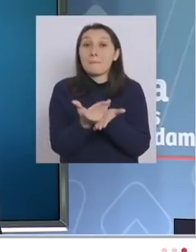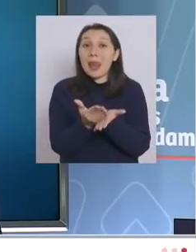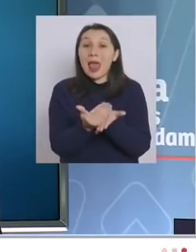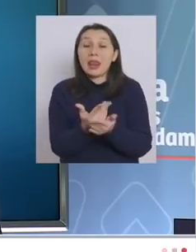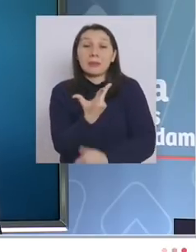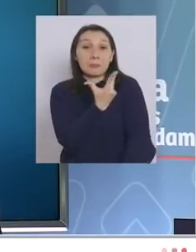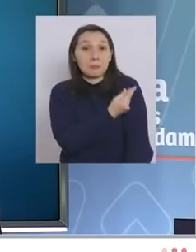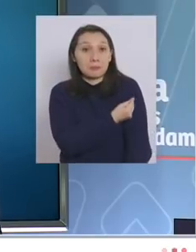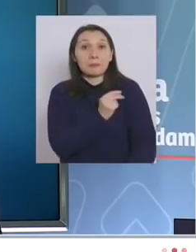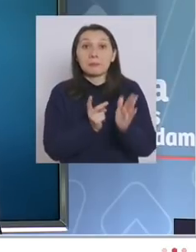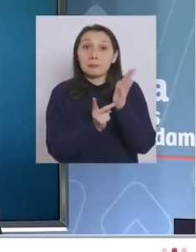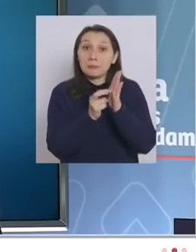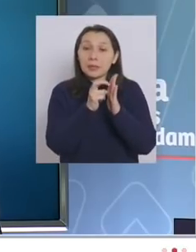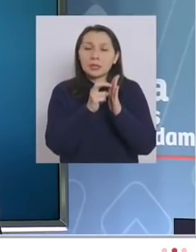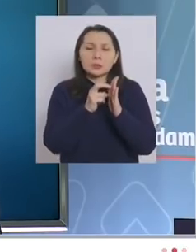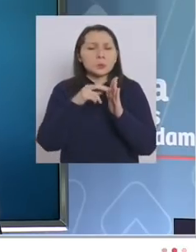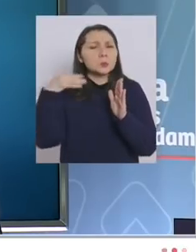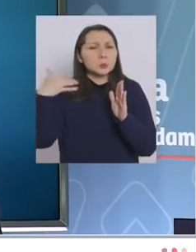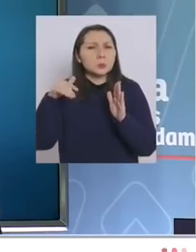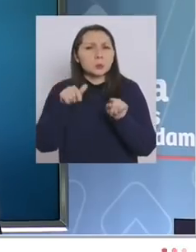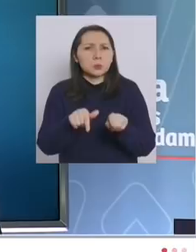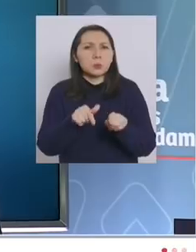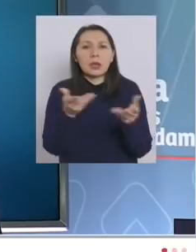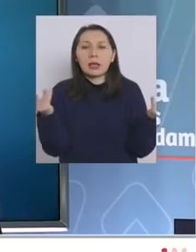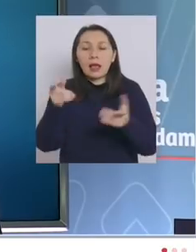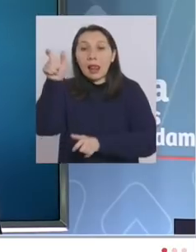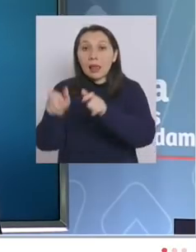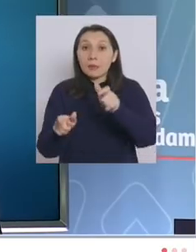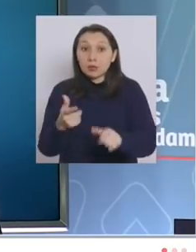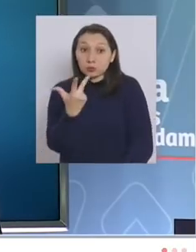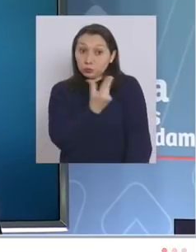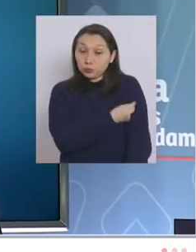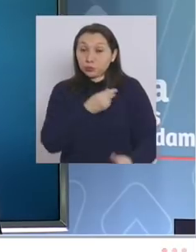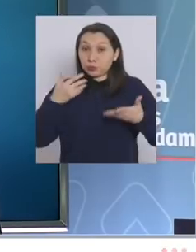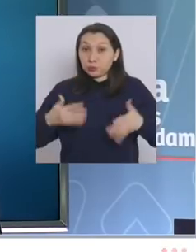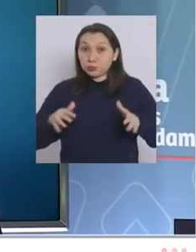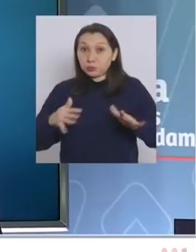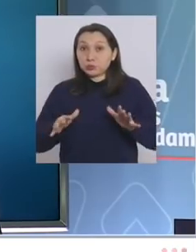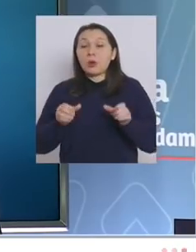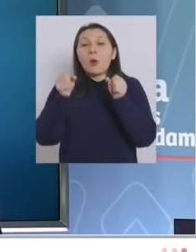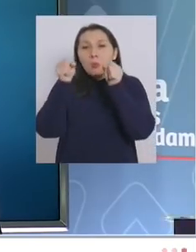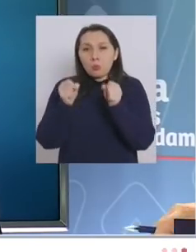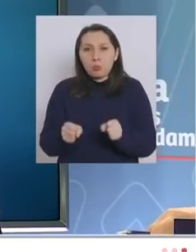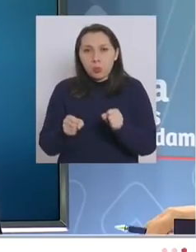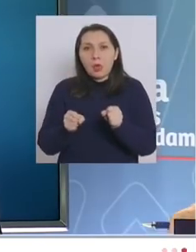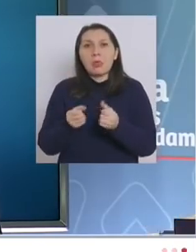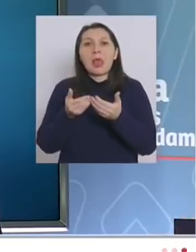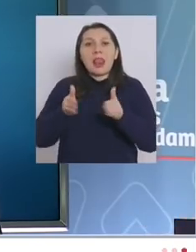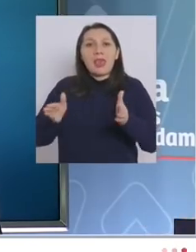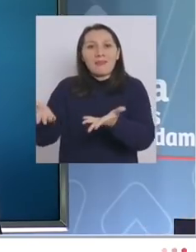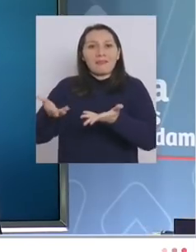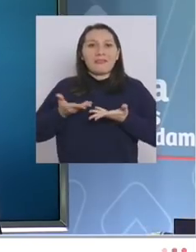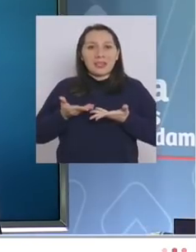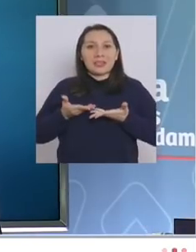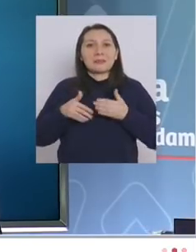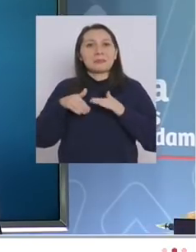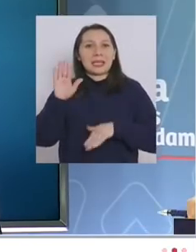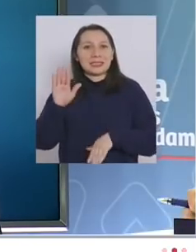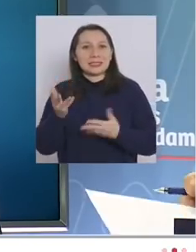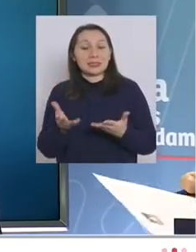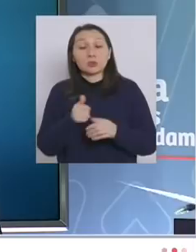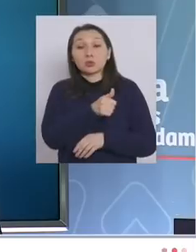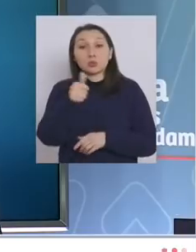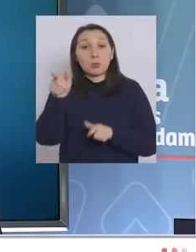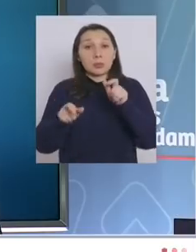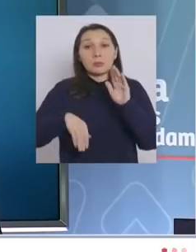paso, uno de los factores que va a tener que las personas que estén vacunadas puedan tener mayores libertades. Hay que recordar hoy día todas